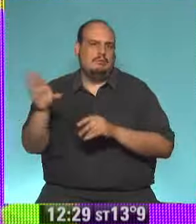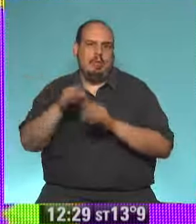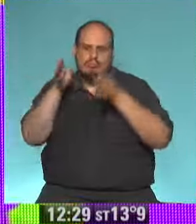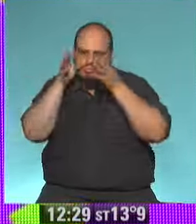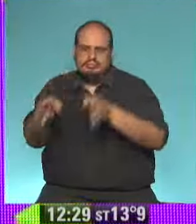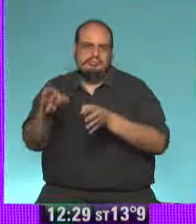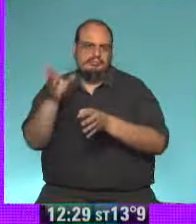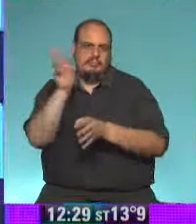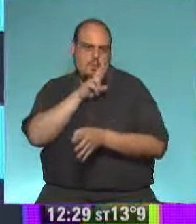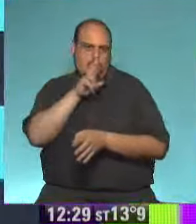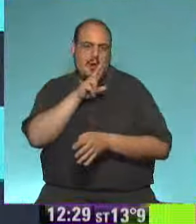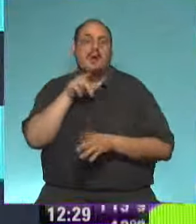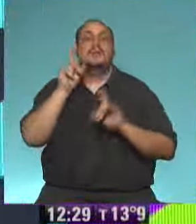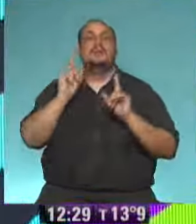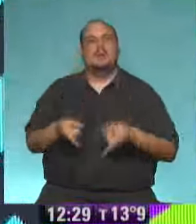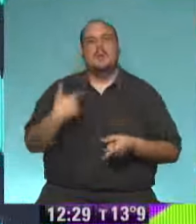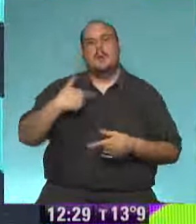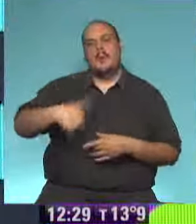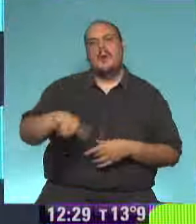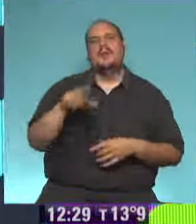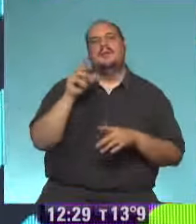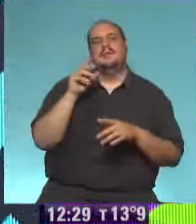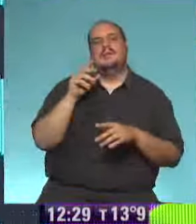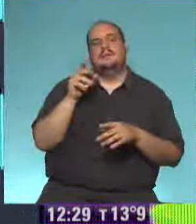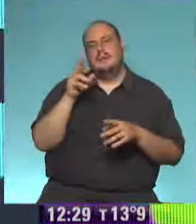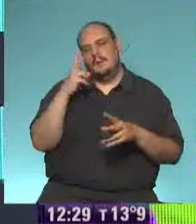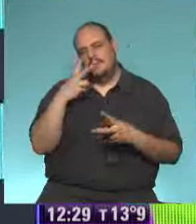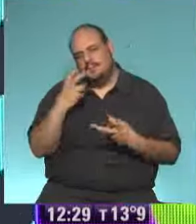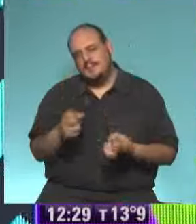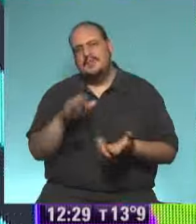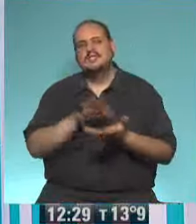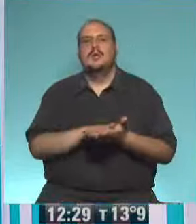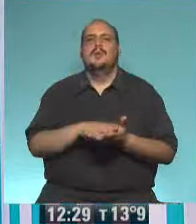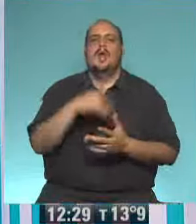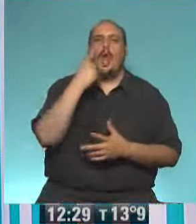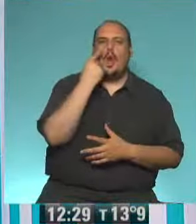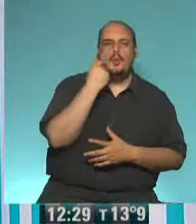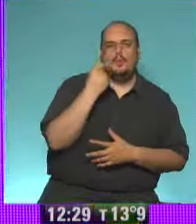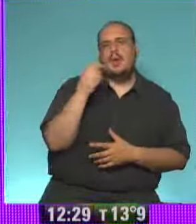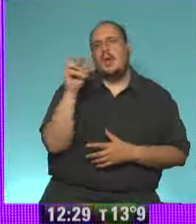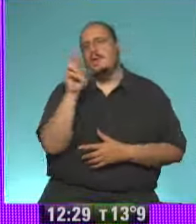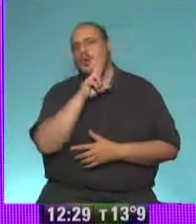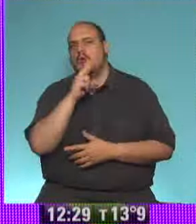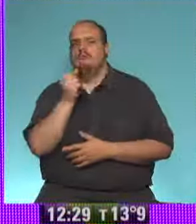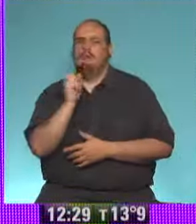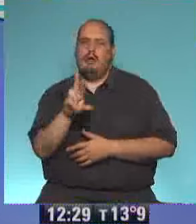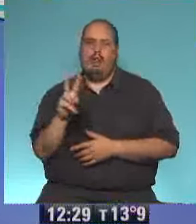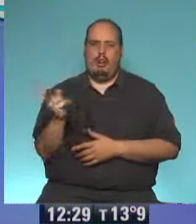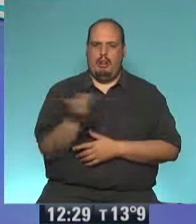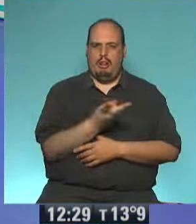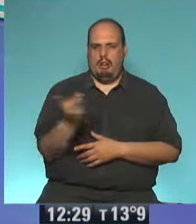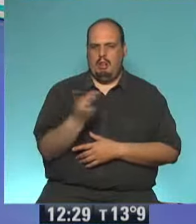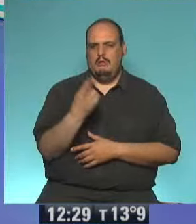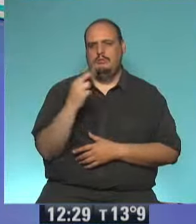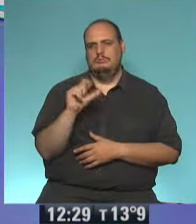en otro momento, vamos a trabajar qué pasa con el rol de la mujer y del varón, claro, en las publicidades. Así que es un tema que nos queda pendiente y que está muy bueno para el trabajo.